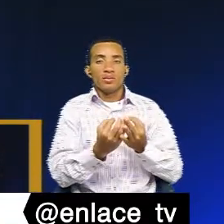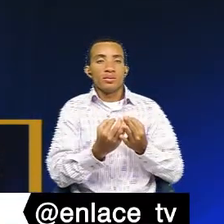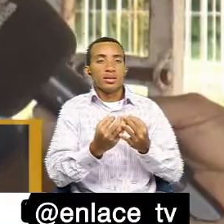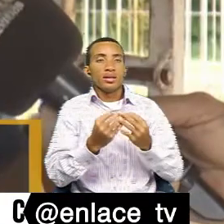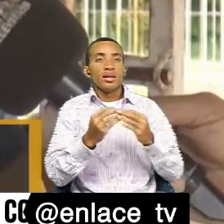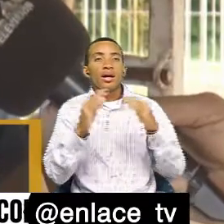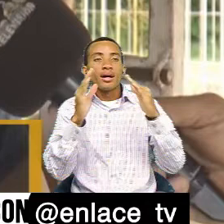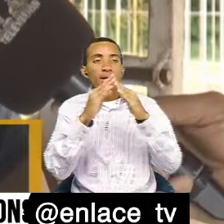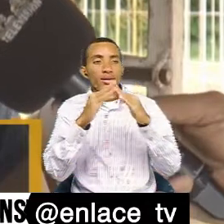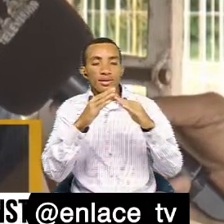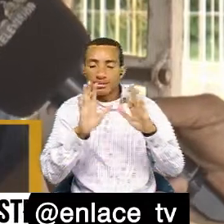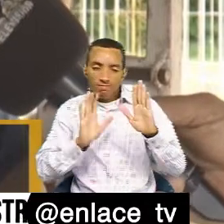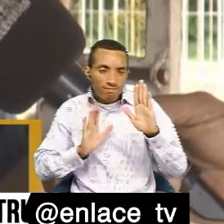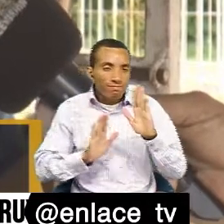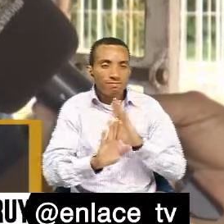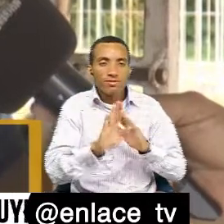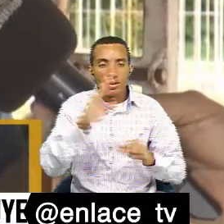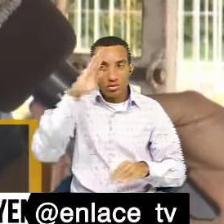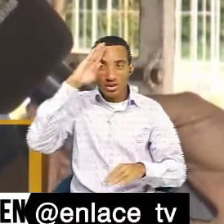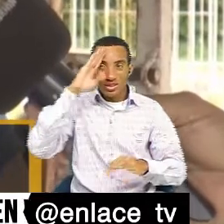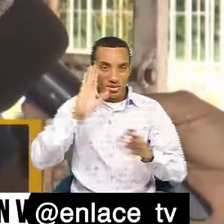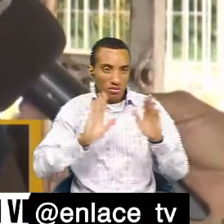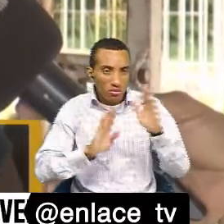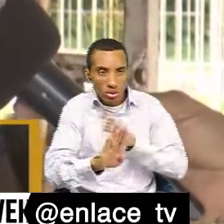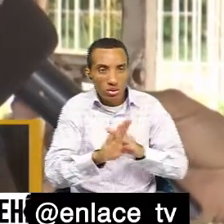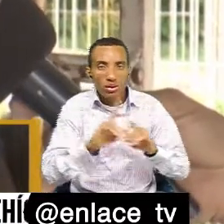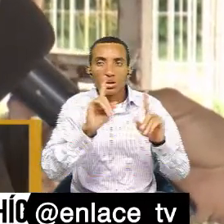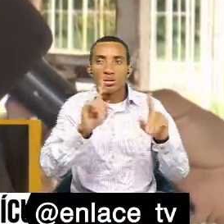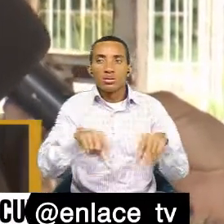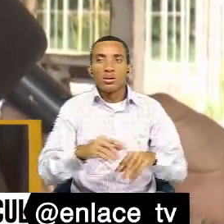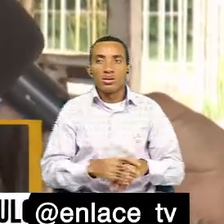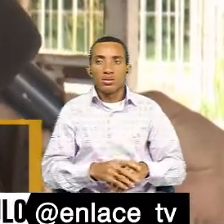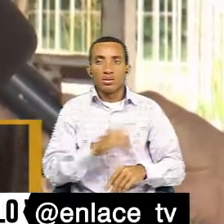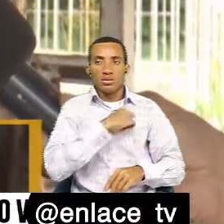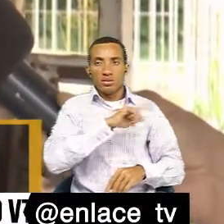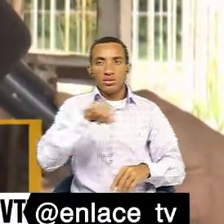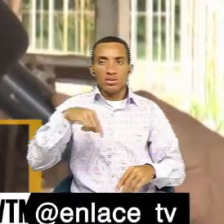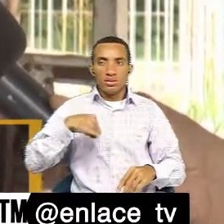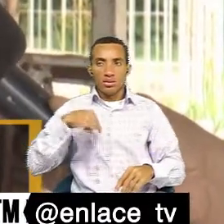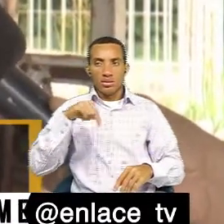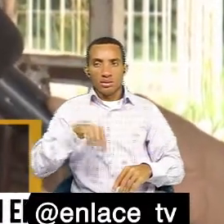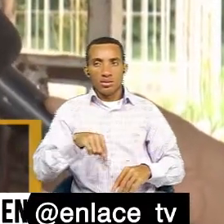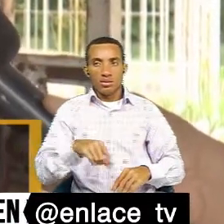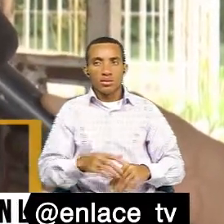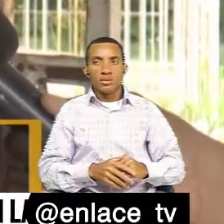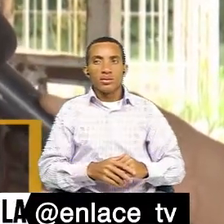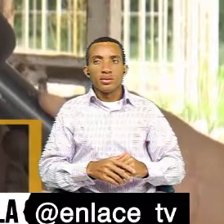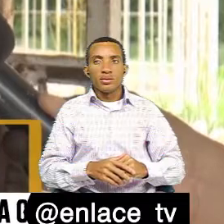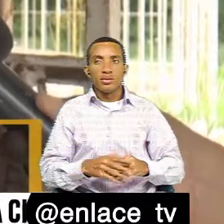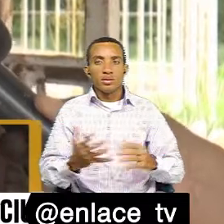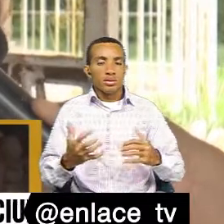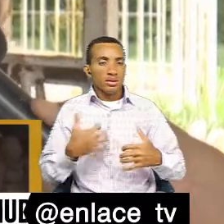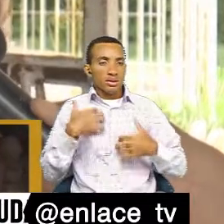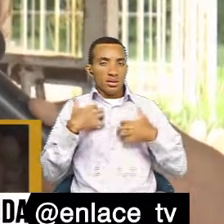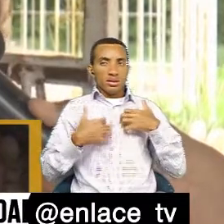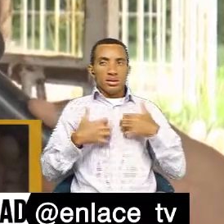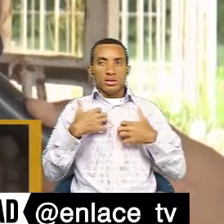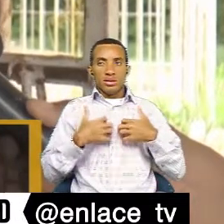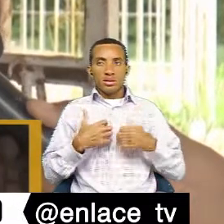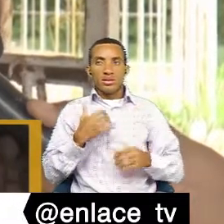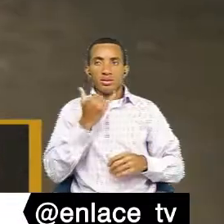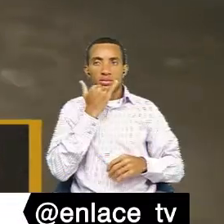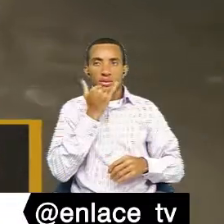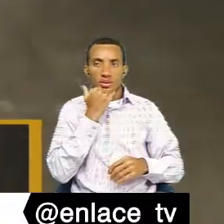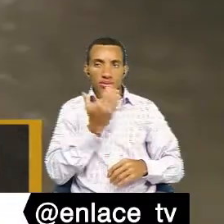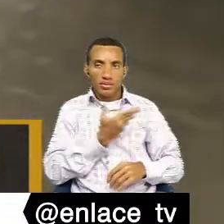este jueves. Horas más tarde, allá también hicieron un allanamiento cuando nosotros estábamos aquí apenas pasando el susto de lo que había pasado con